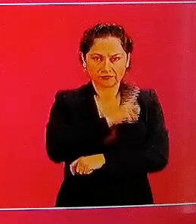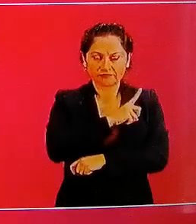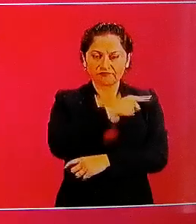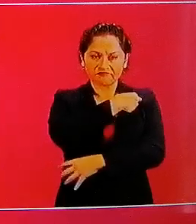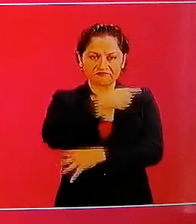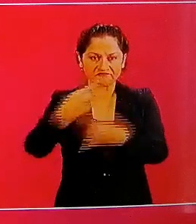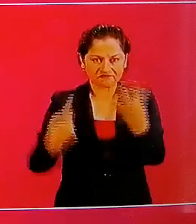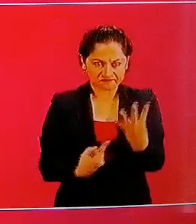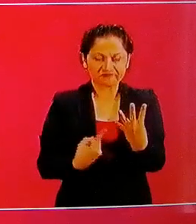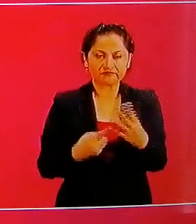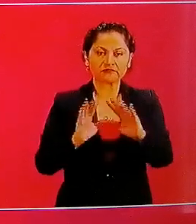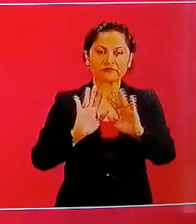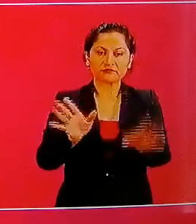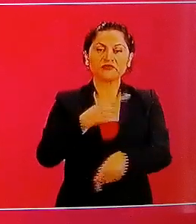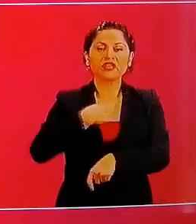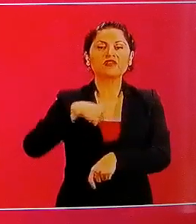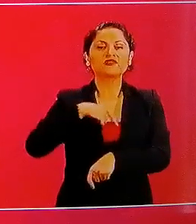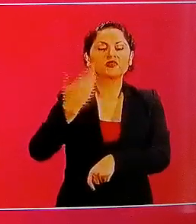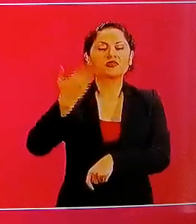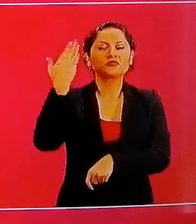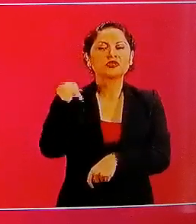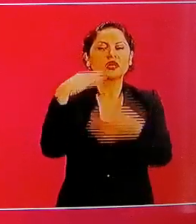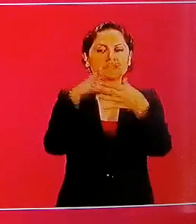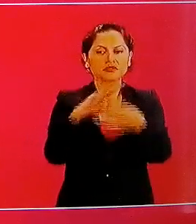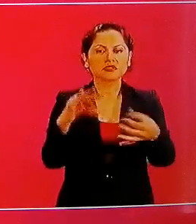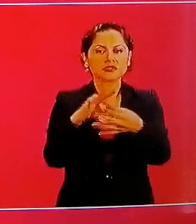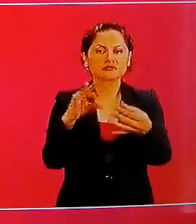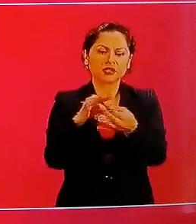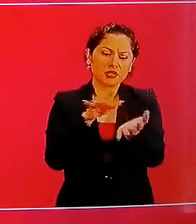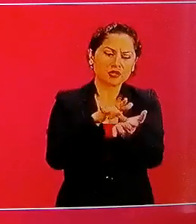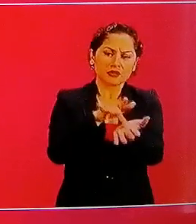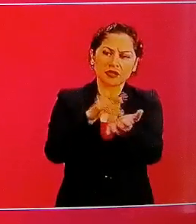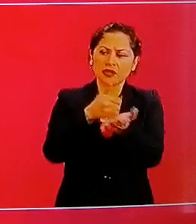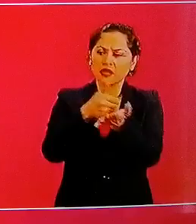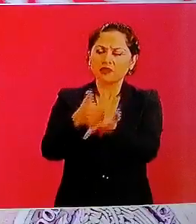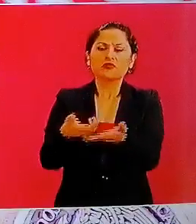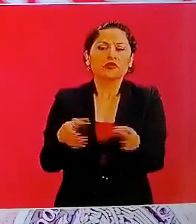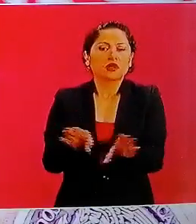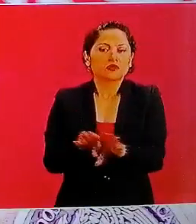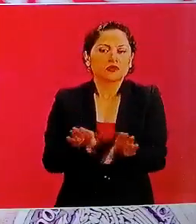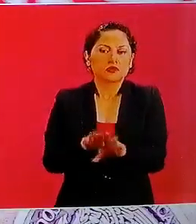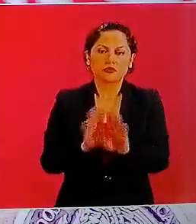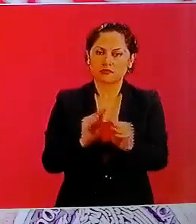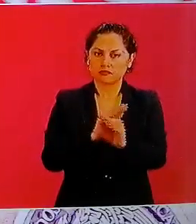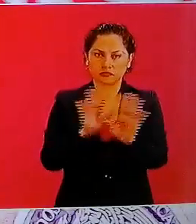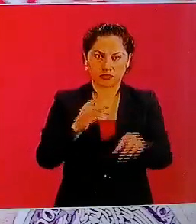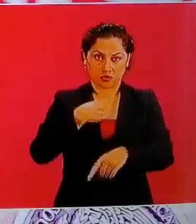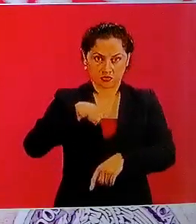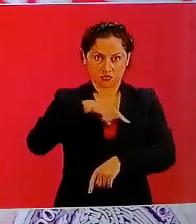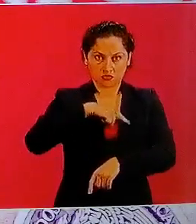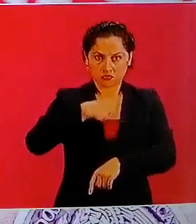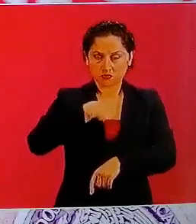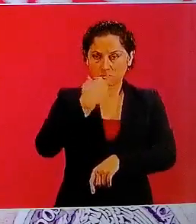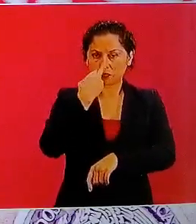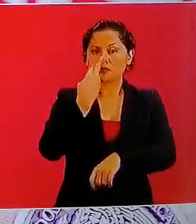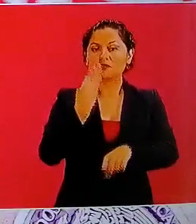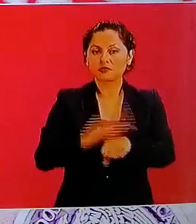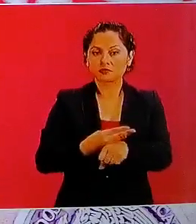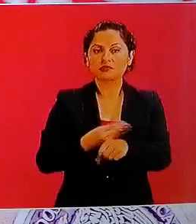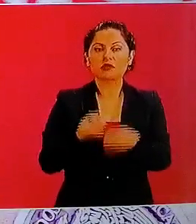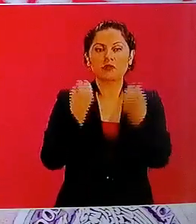que hay muchas formas de ayudarlos, de apoyarlos. Una, desde luego, y es nuestra responsabilidad, es que tengan todo el equipo